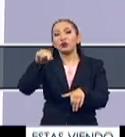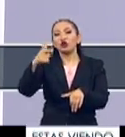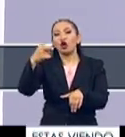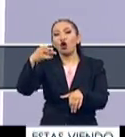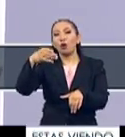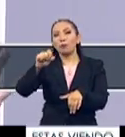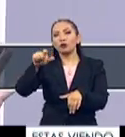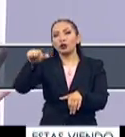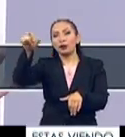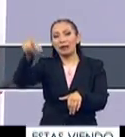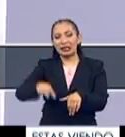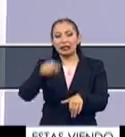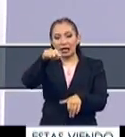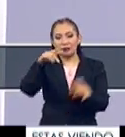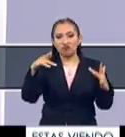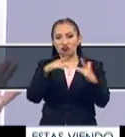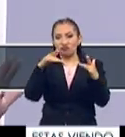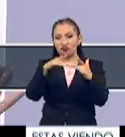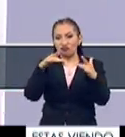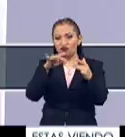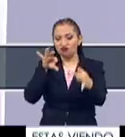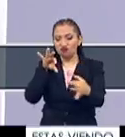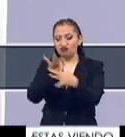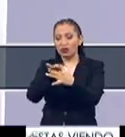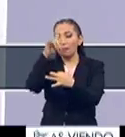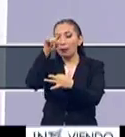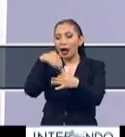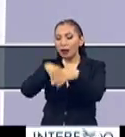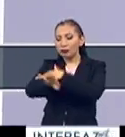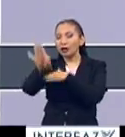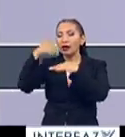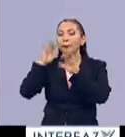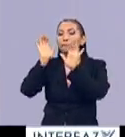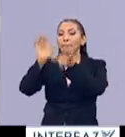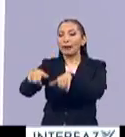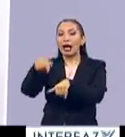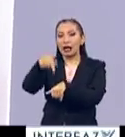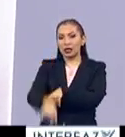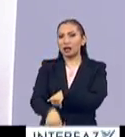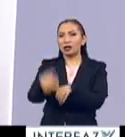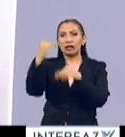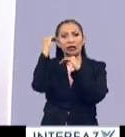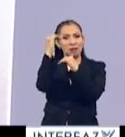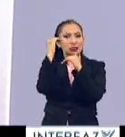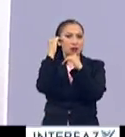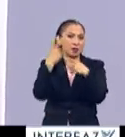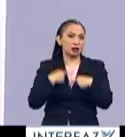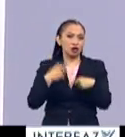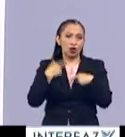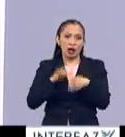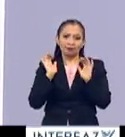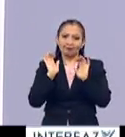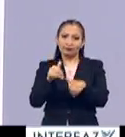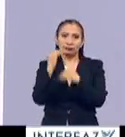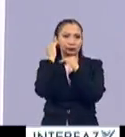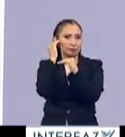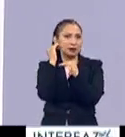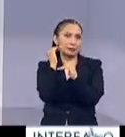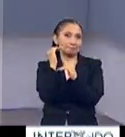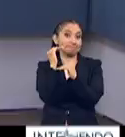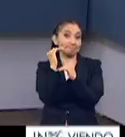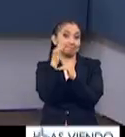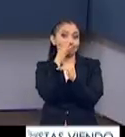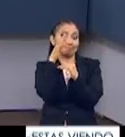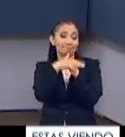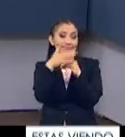transparenciapresupuestaria.gob.mx. Ahí está el vínculo para que entren a solicitar. Aquí tenemos cupo limitado. Correcto, eso es importante, claro. Sí, sí, así